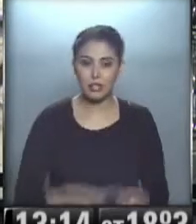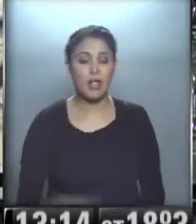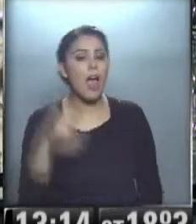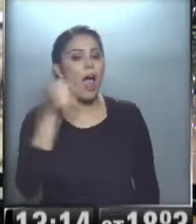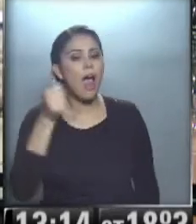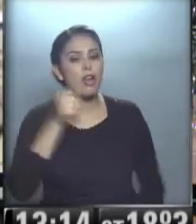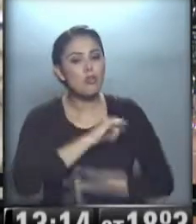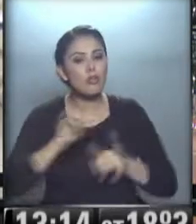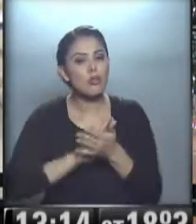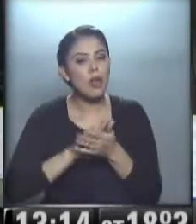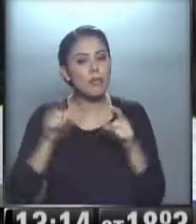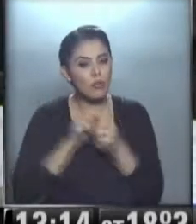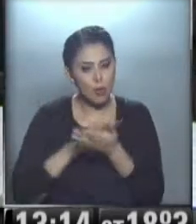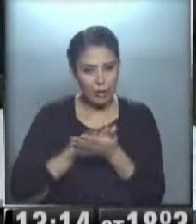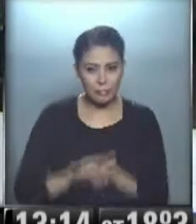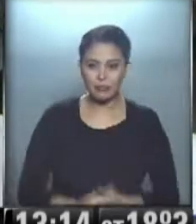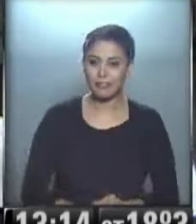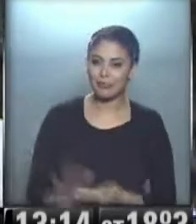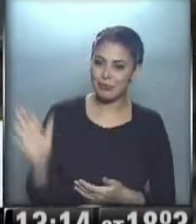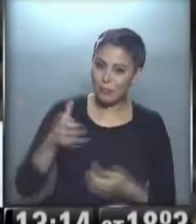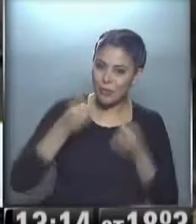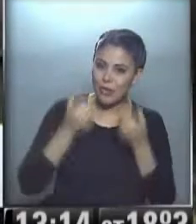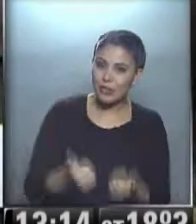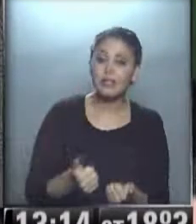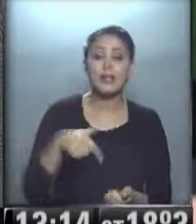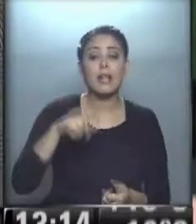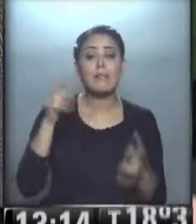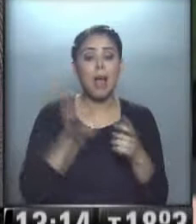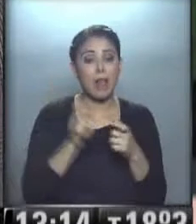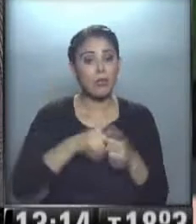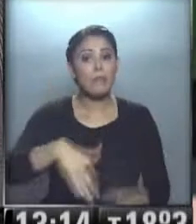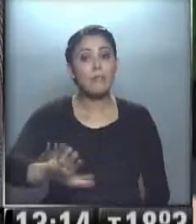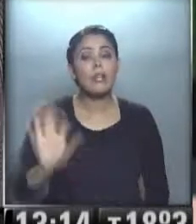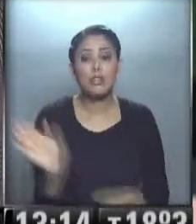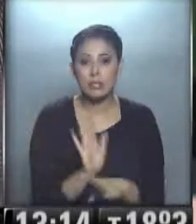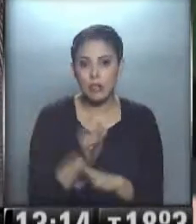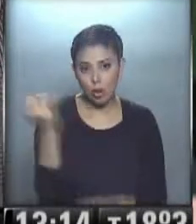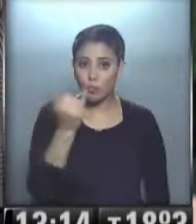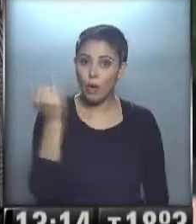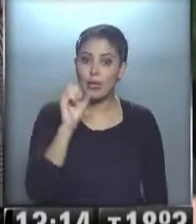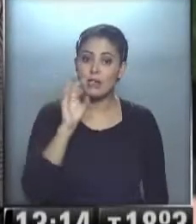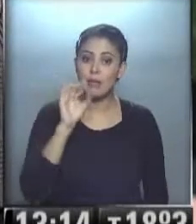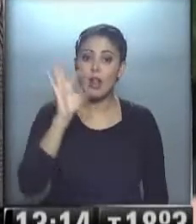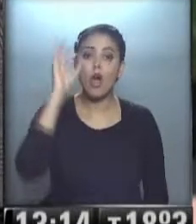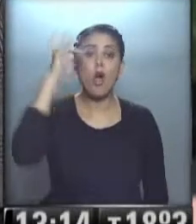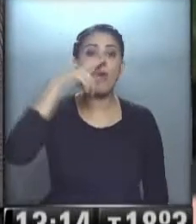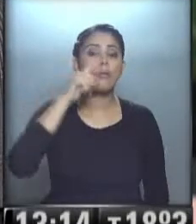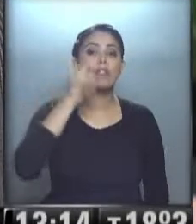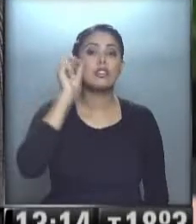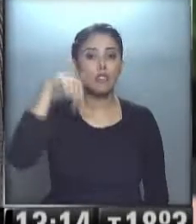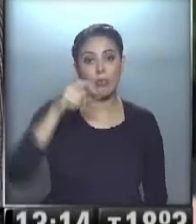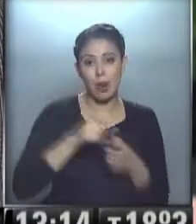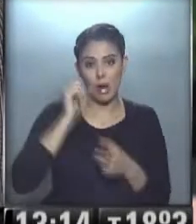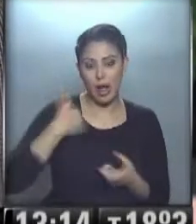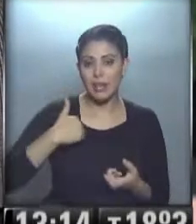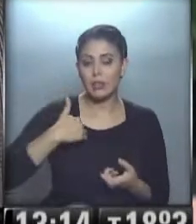Alejo, y un anticipo de estreno. ¿Cómo estás? Muy buenos días. Y tiene que ver con una película que va a llegar a los cines este jueves. Se llama Omisión. La película es argentina,